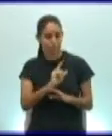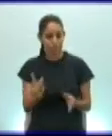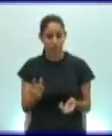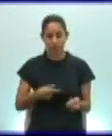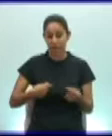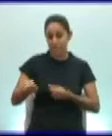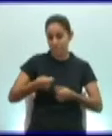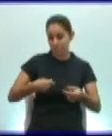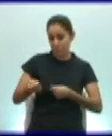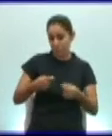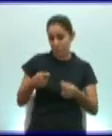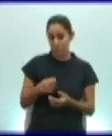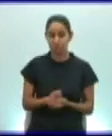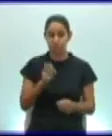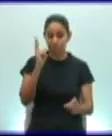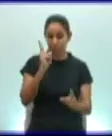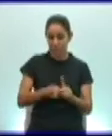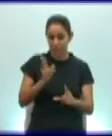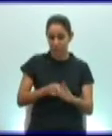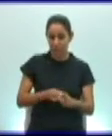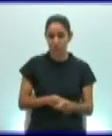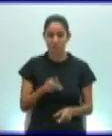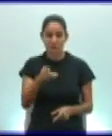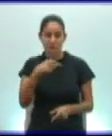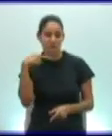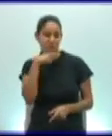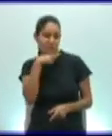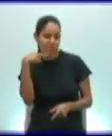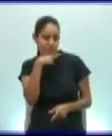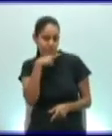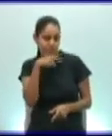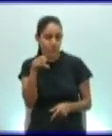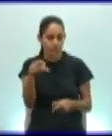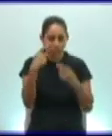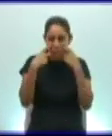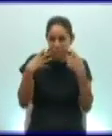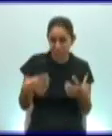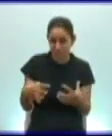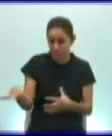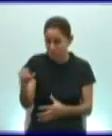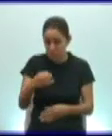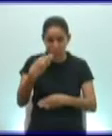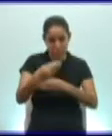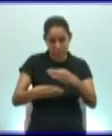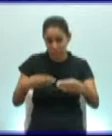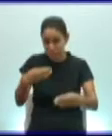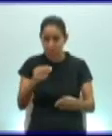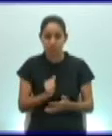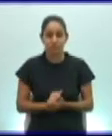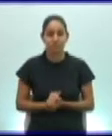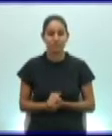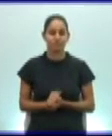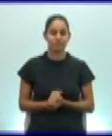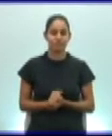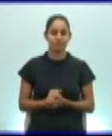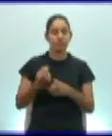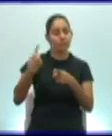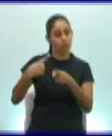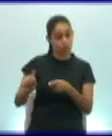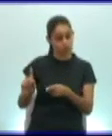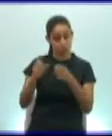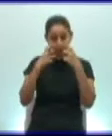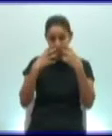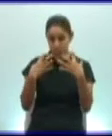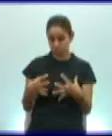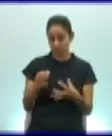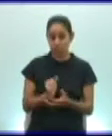ya destacado. La UR se convierte en un factor importante en todo este proceso. Otro de los hechos, y ahí lo tenemos,